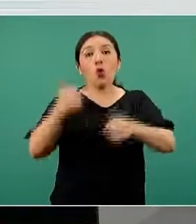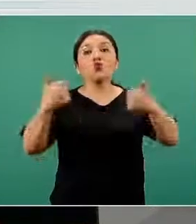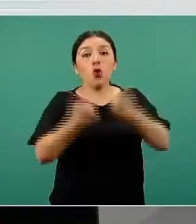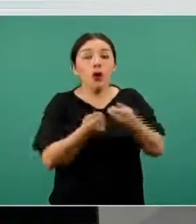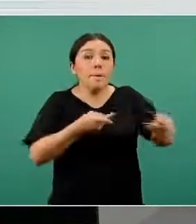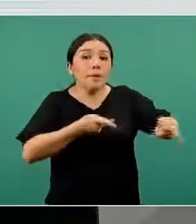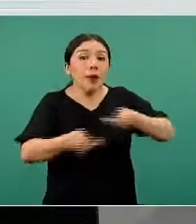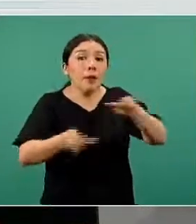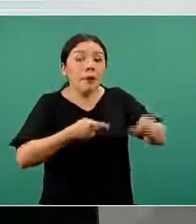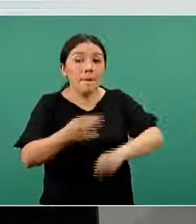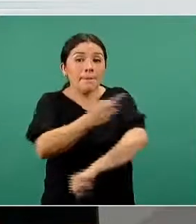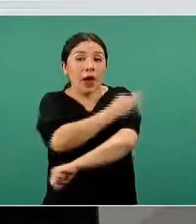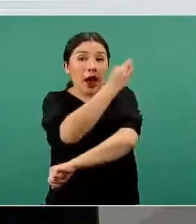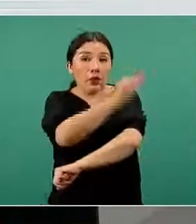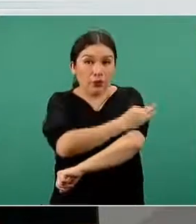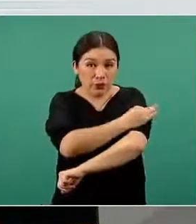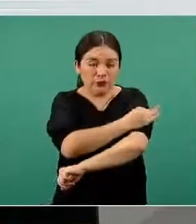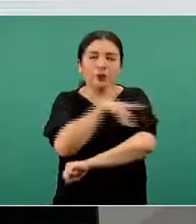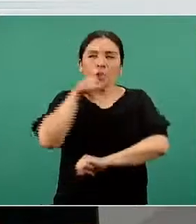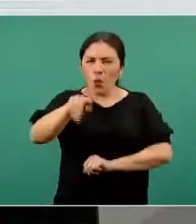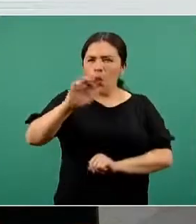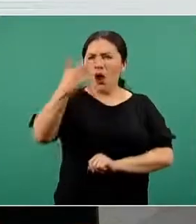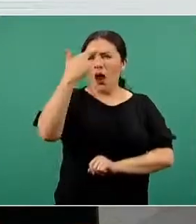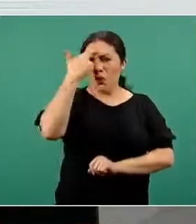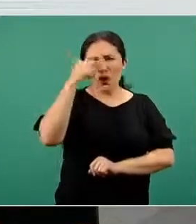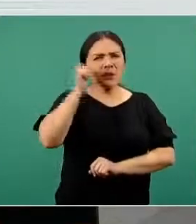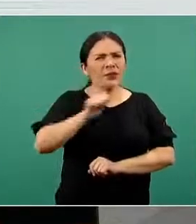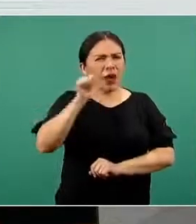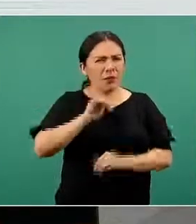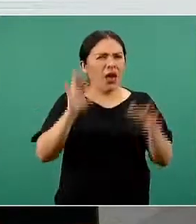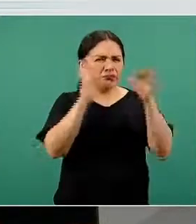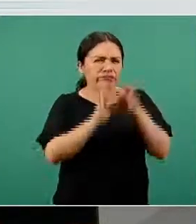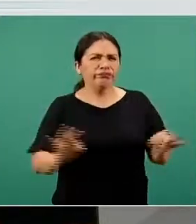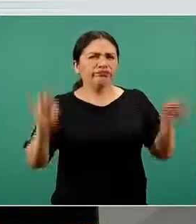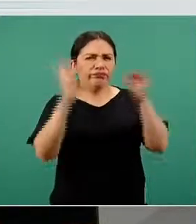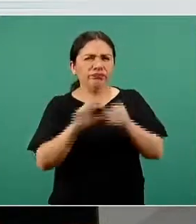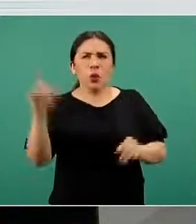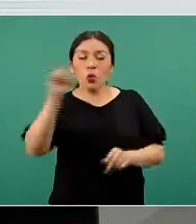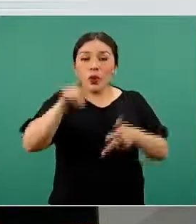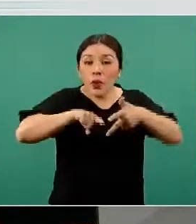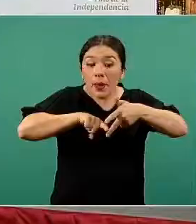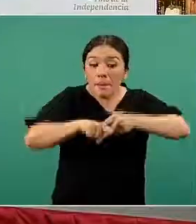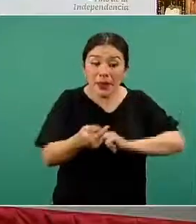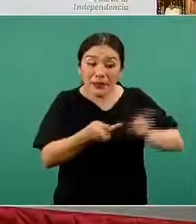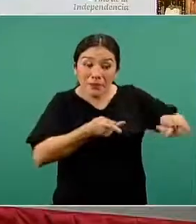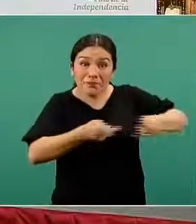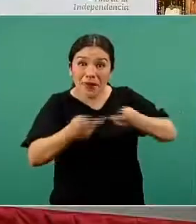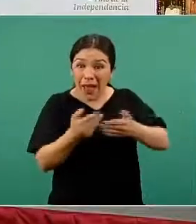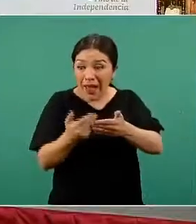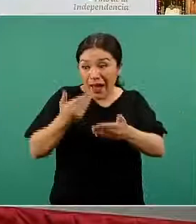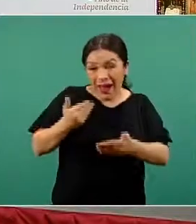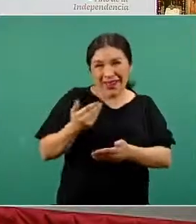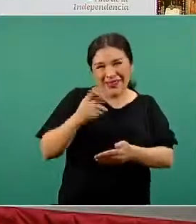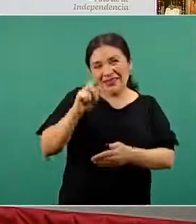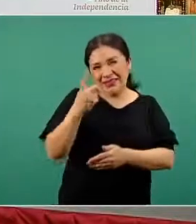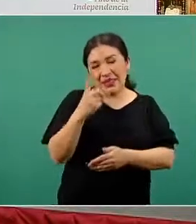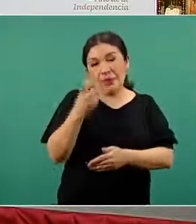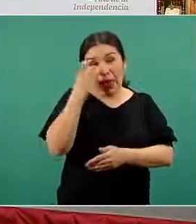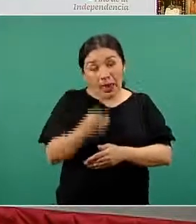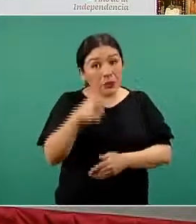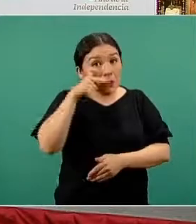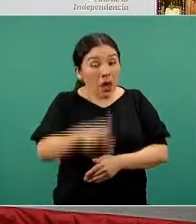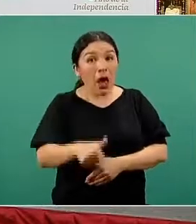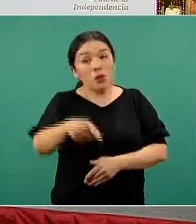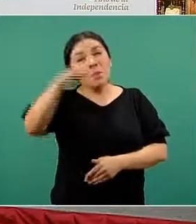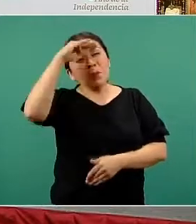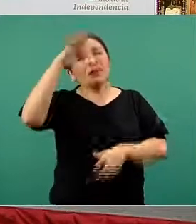las estrategias de vacunación. Recordemos, y como se ha dicho desde el inicio de la estrategia de vacunación, esto no significa